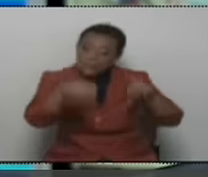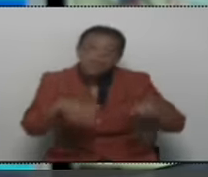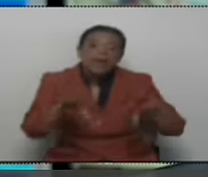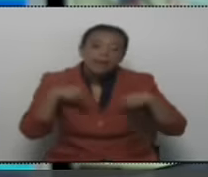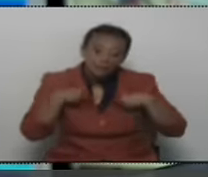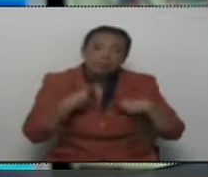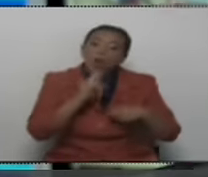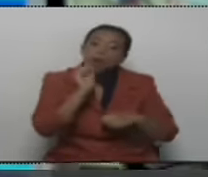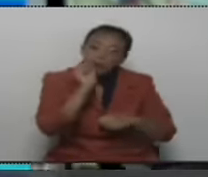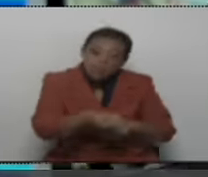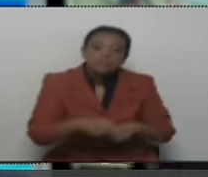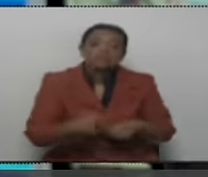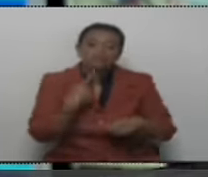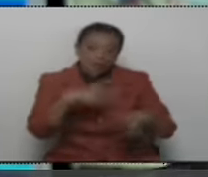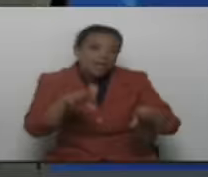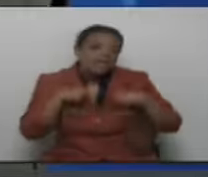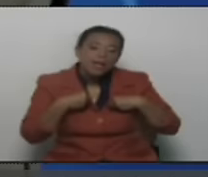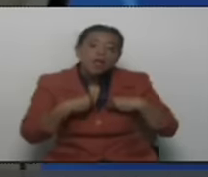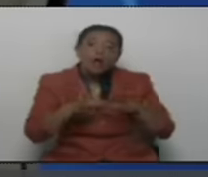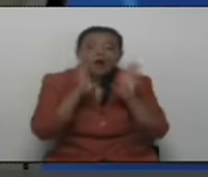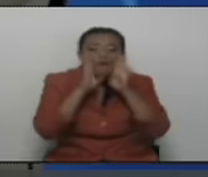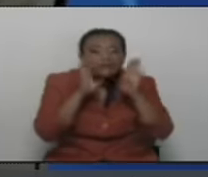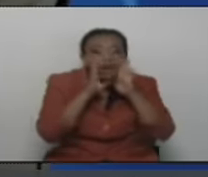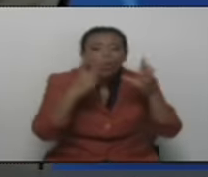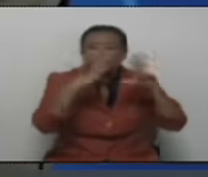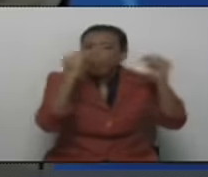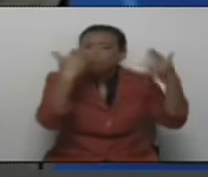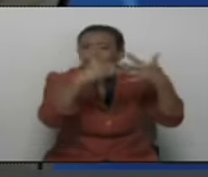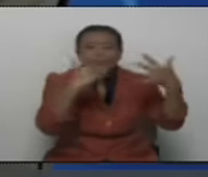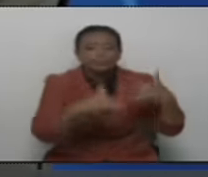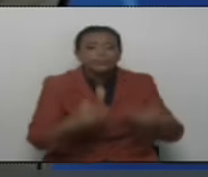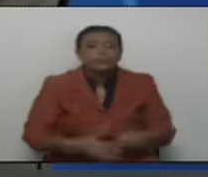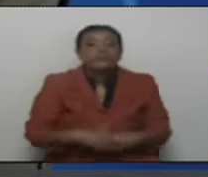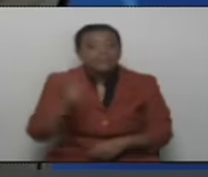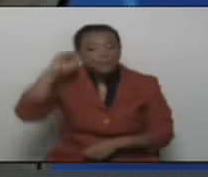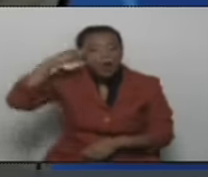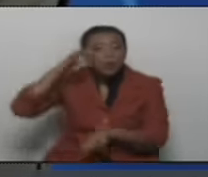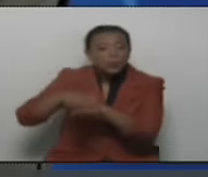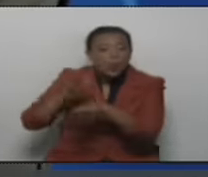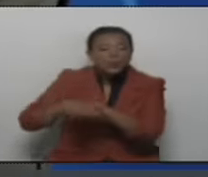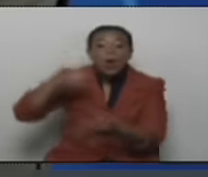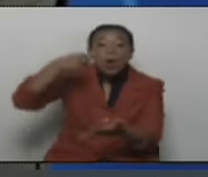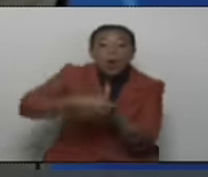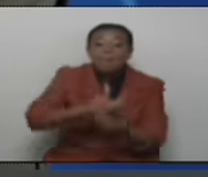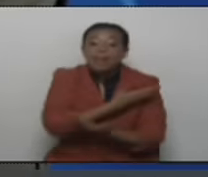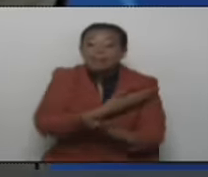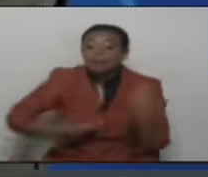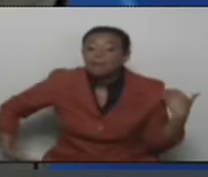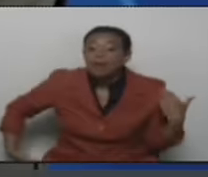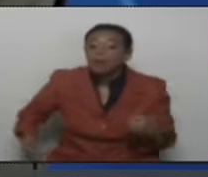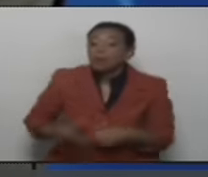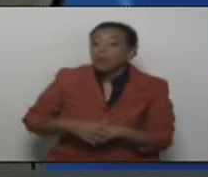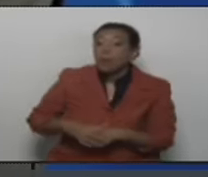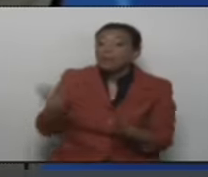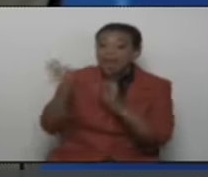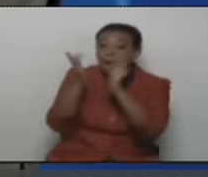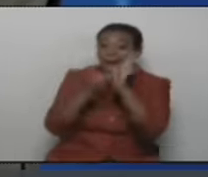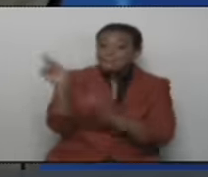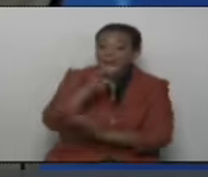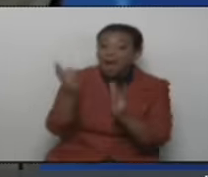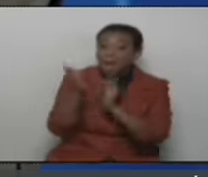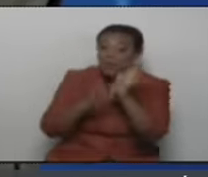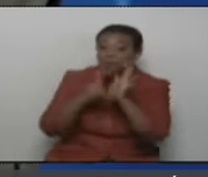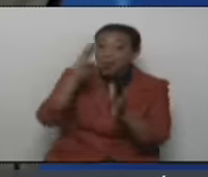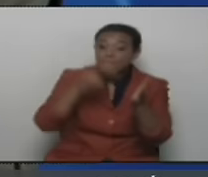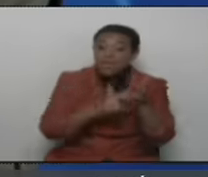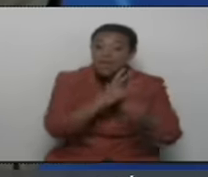Toda la vida ha sido así. Siempre ha sido así, sí. Desde, lo recuerdo siempre. Siempre lo estoy recordando desde el golpe de Estado de abril 2002,